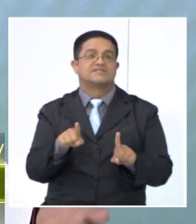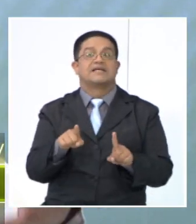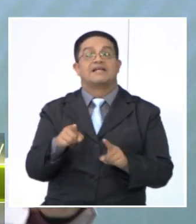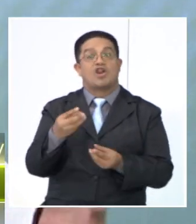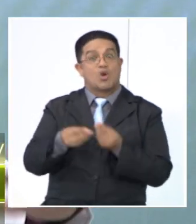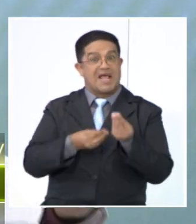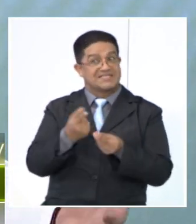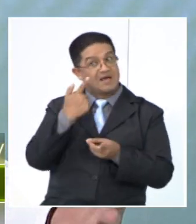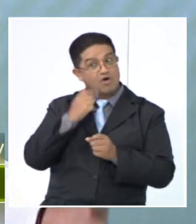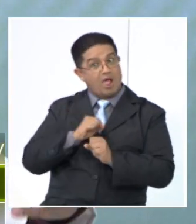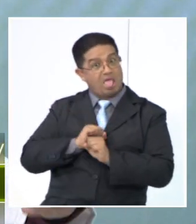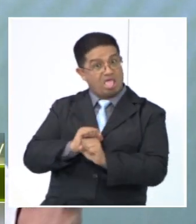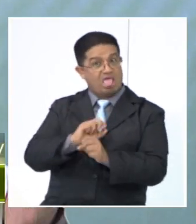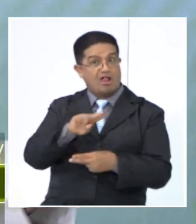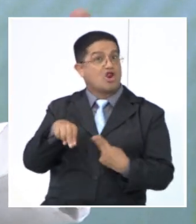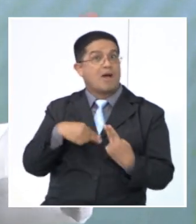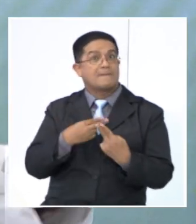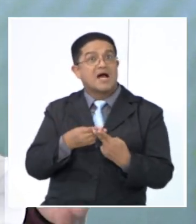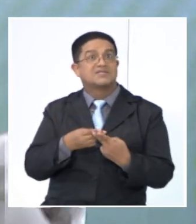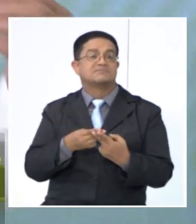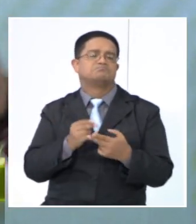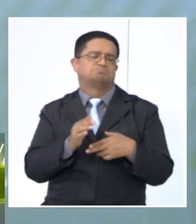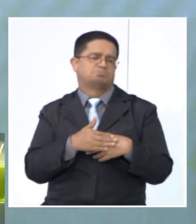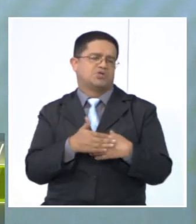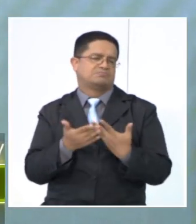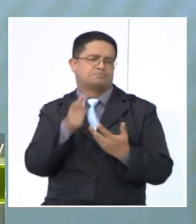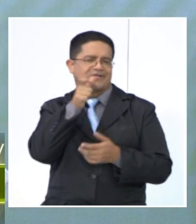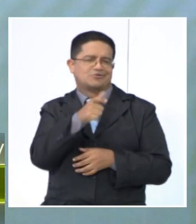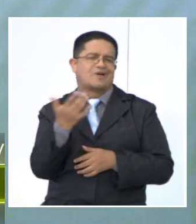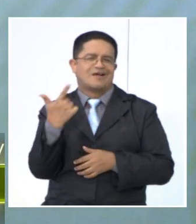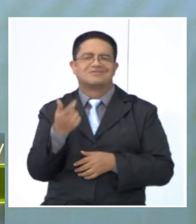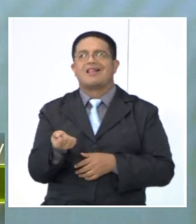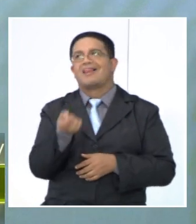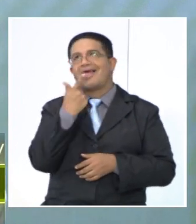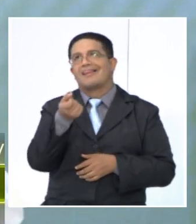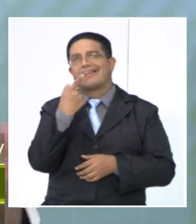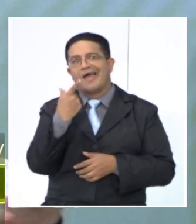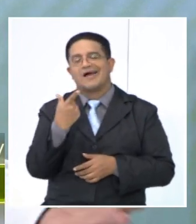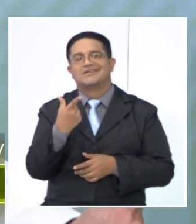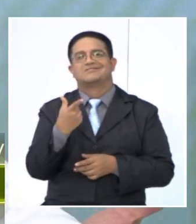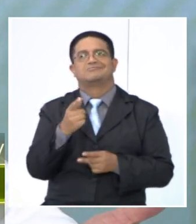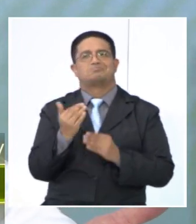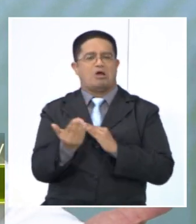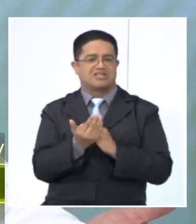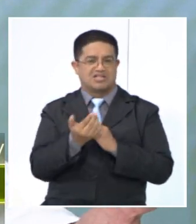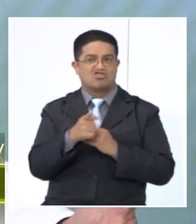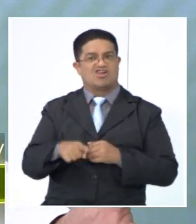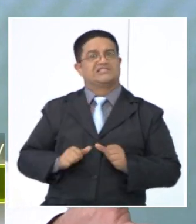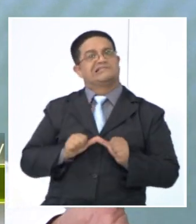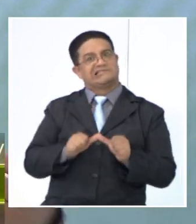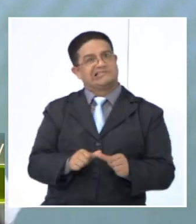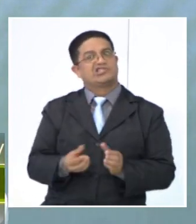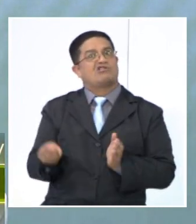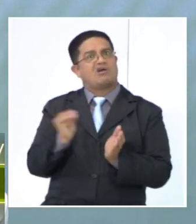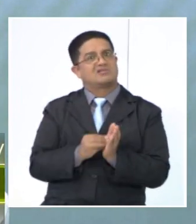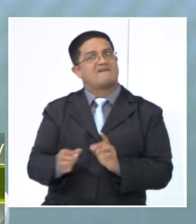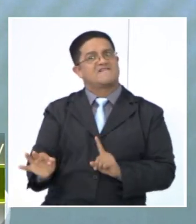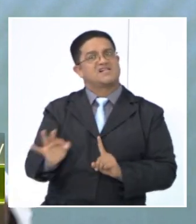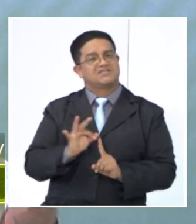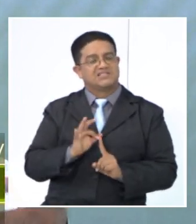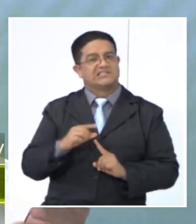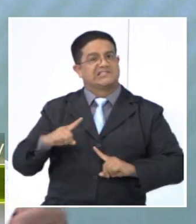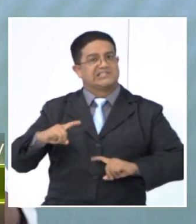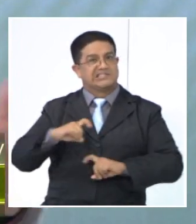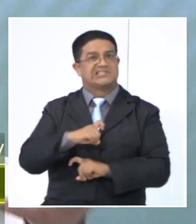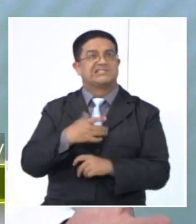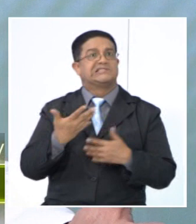ya se ha realizado muchas sesiones con antibiótico terapia, con protector gástrico, y él sigue con la reinfección. Y cuando nos busca a nosotros